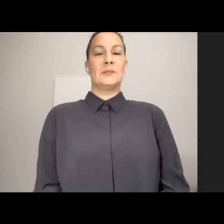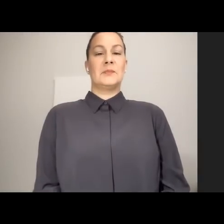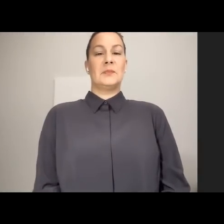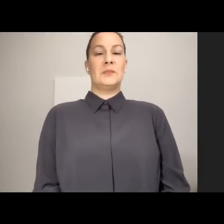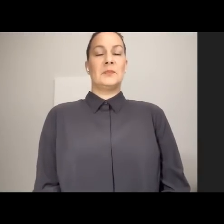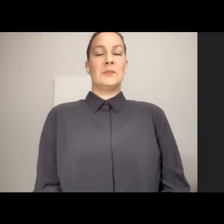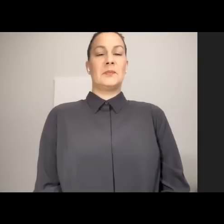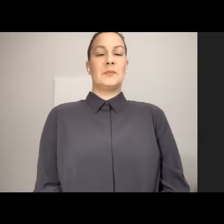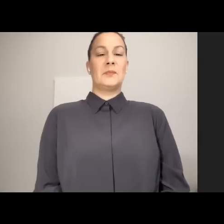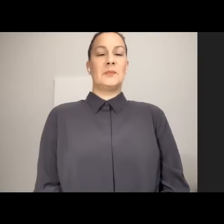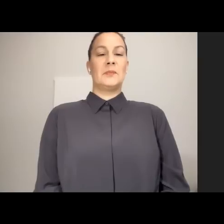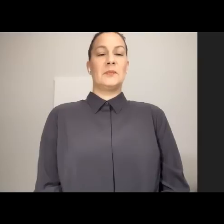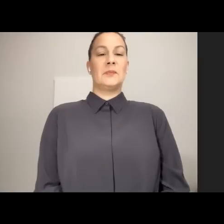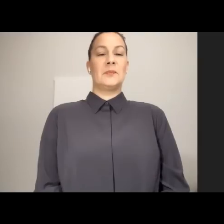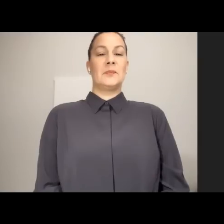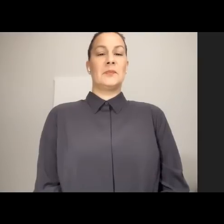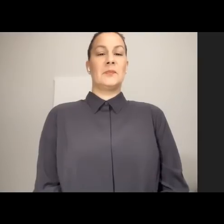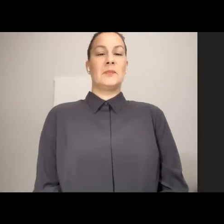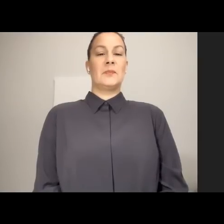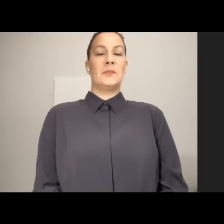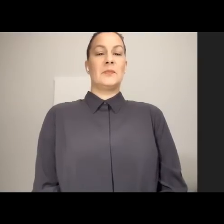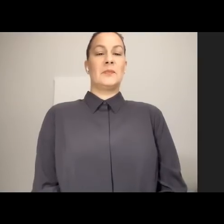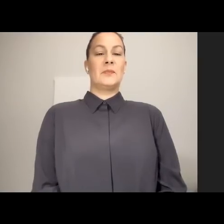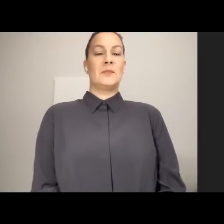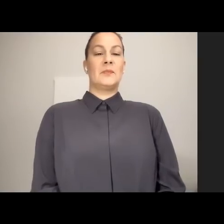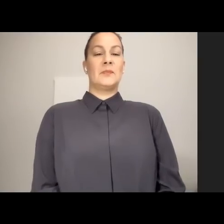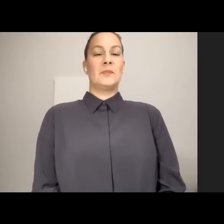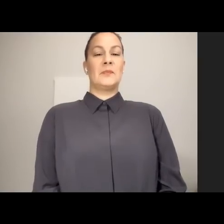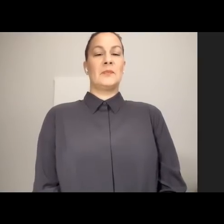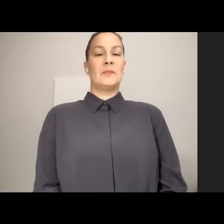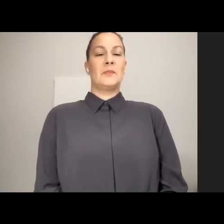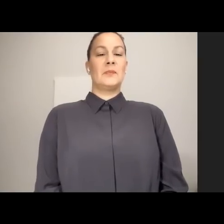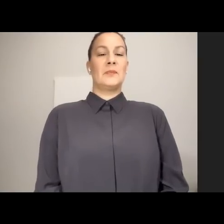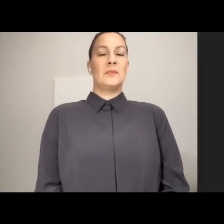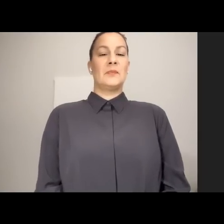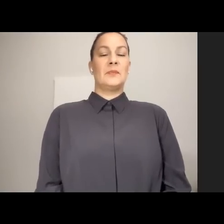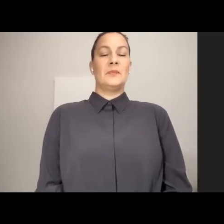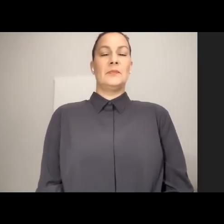cheque. También demandó um,